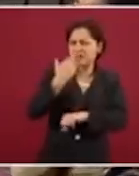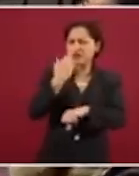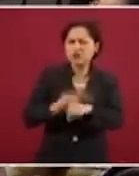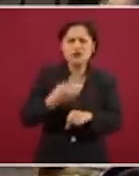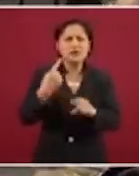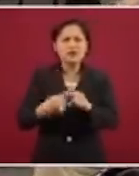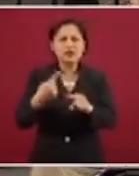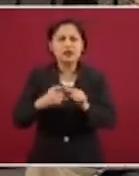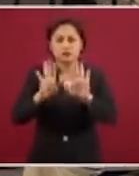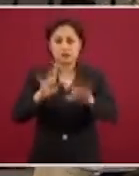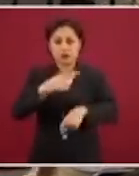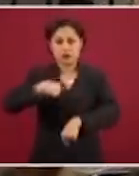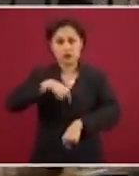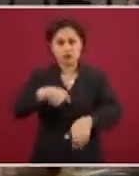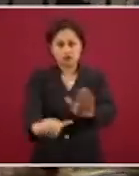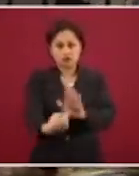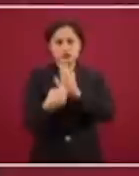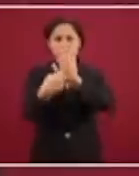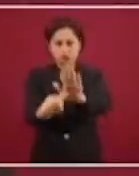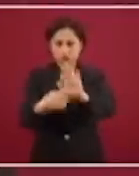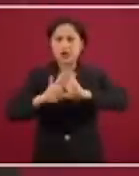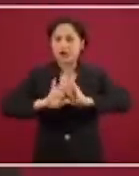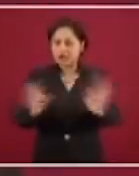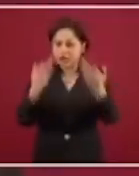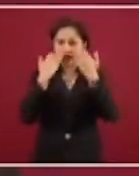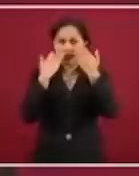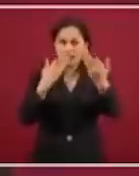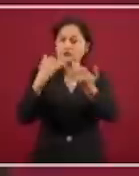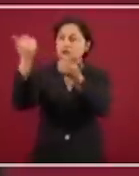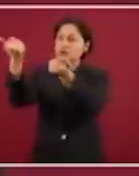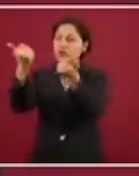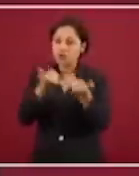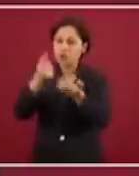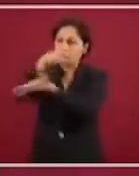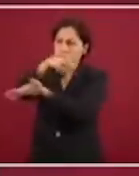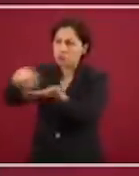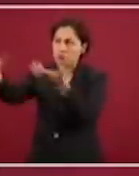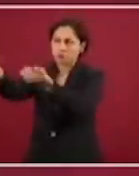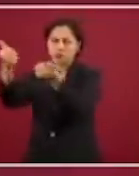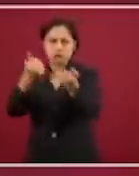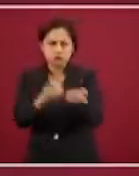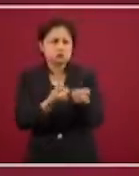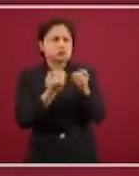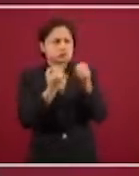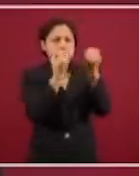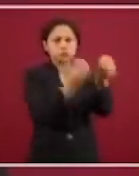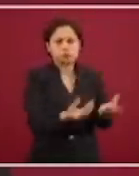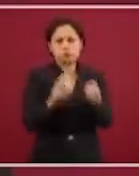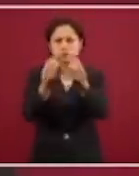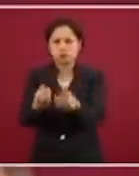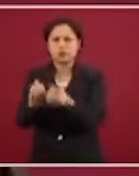con evidencia en la mano, que los equipos fueron adquiridos, que los equipos fueron transportados y que los equipos fueron